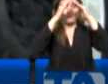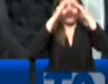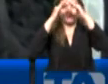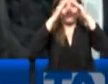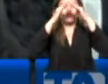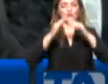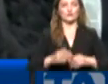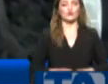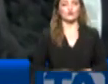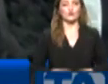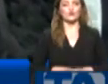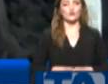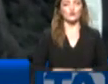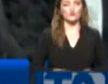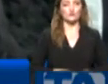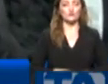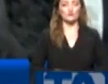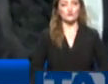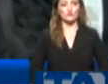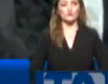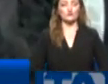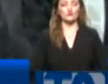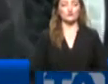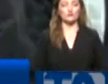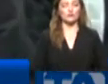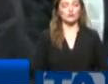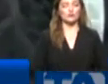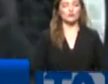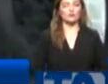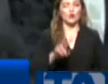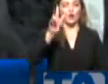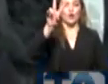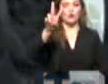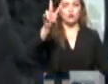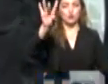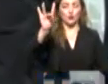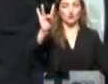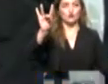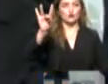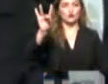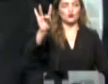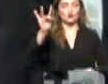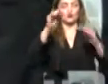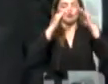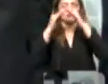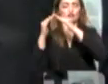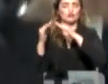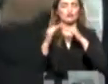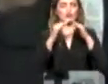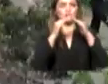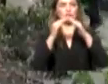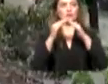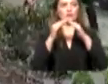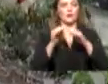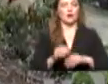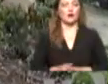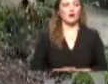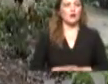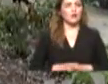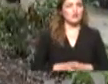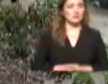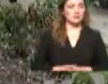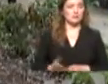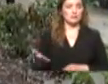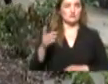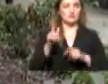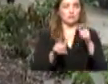hubo, y 28 viviendas preliminarmente en el asentamiento en Río Blanco. Por ello, sus